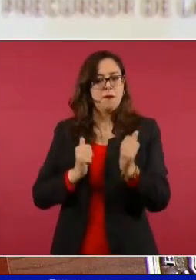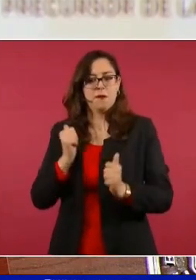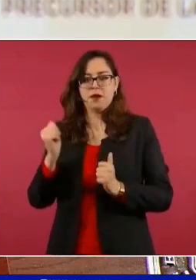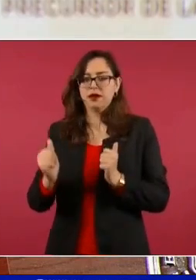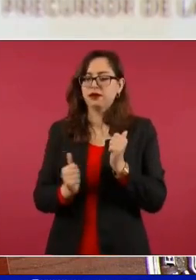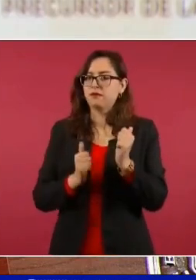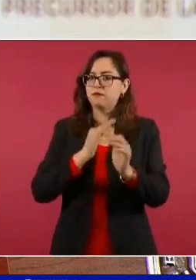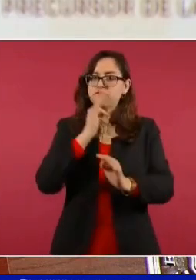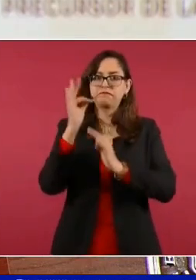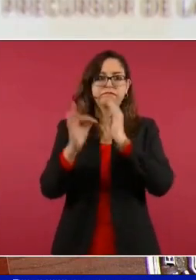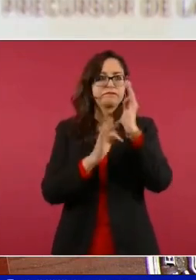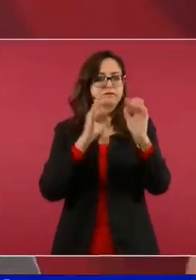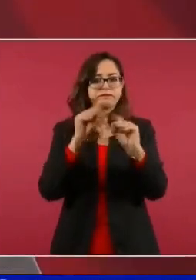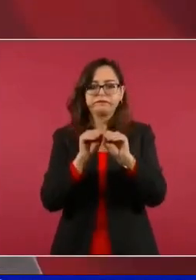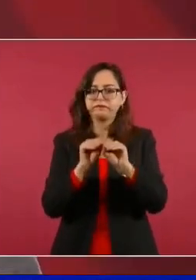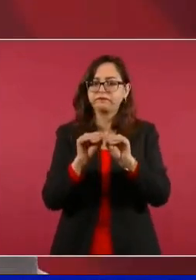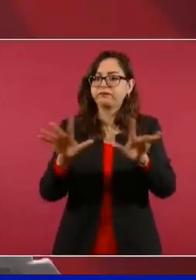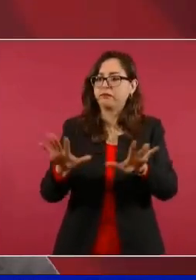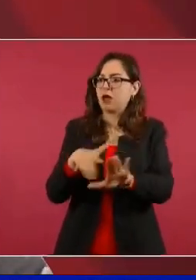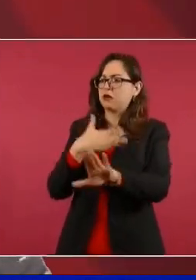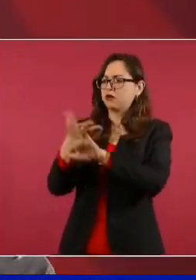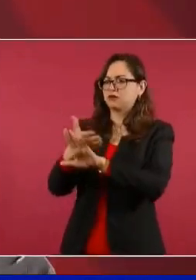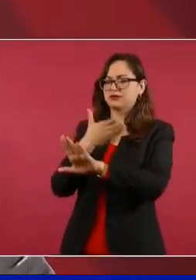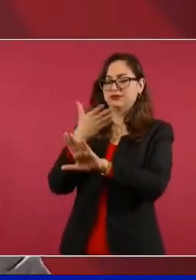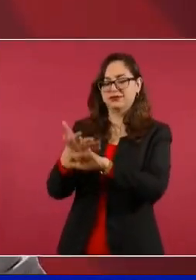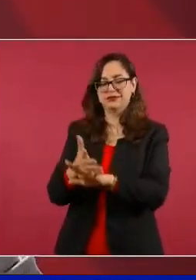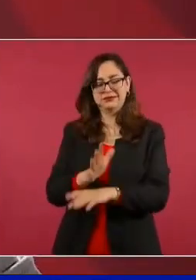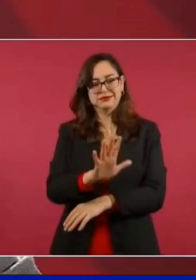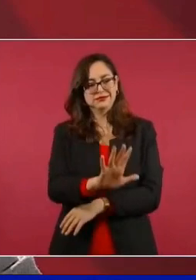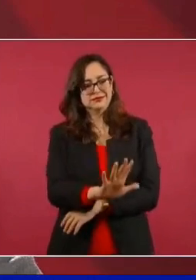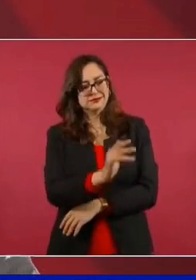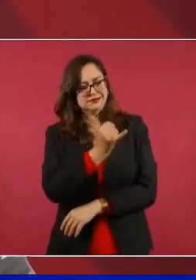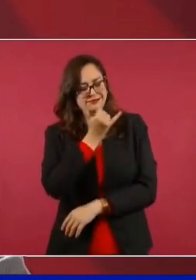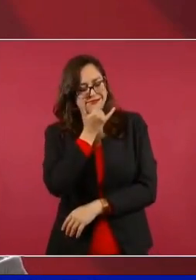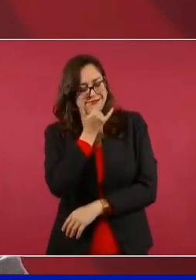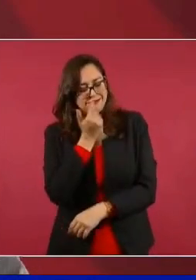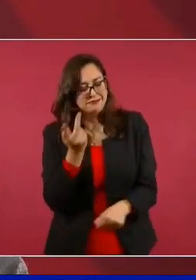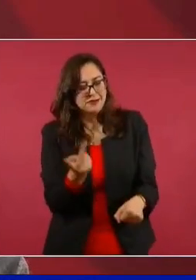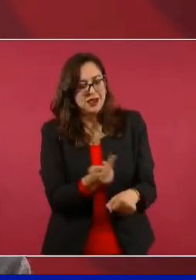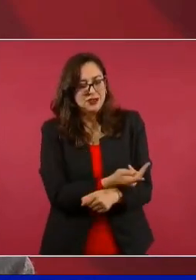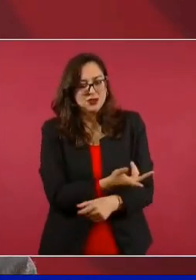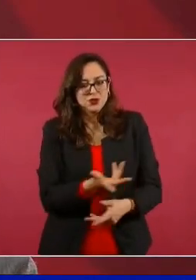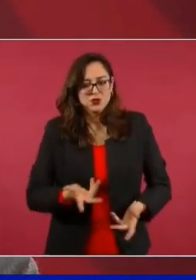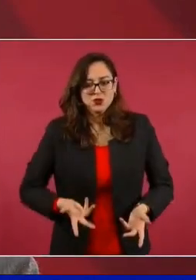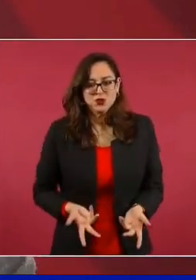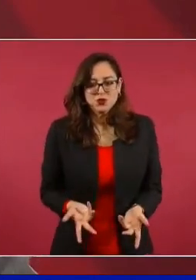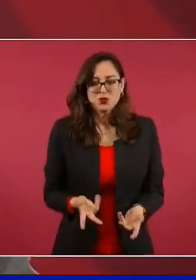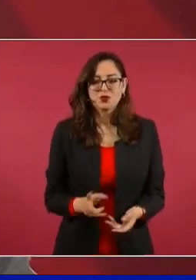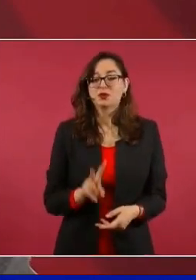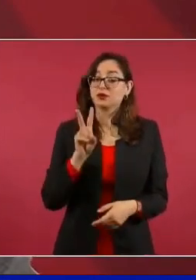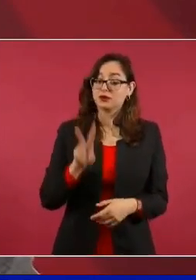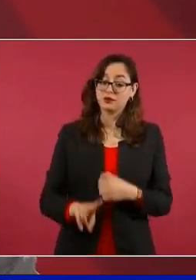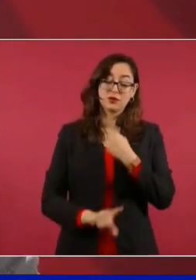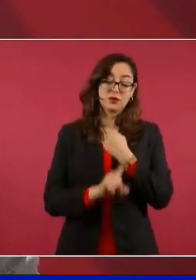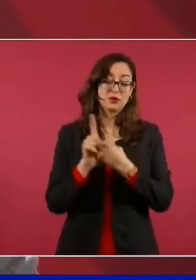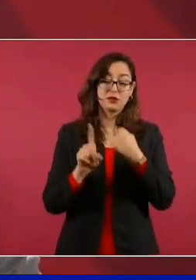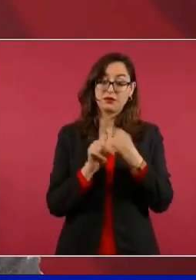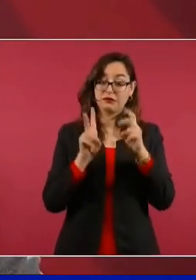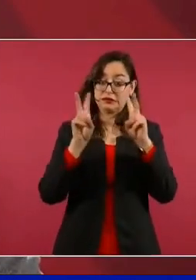Es un asunto de fondo. Yo no quiero que